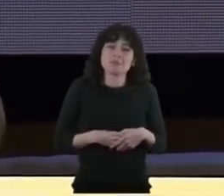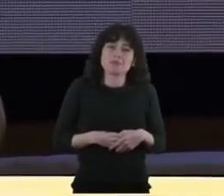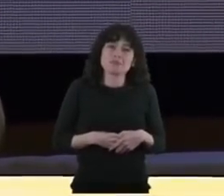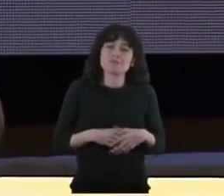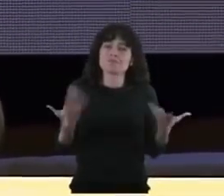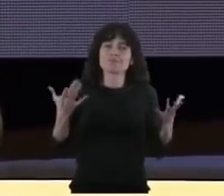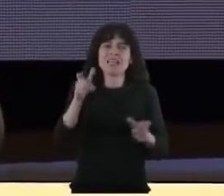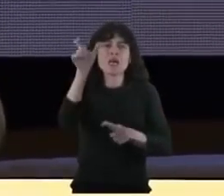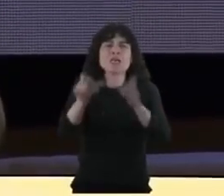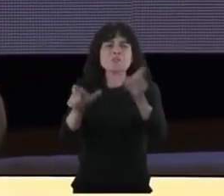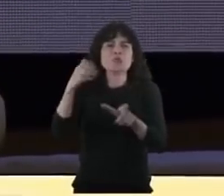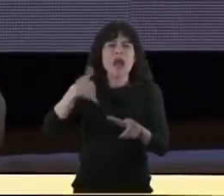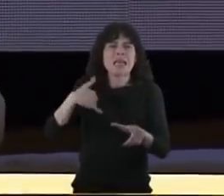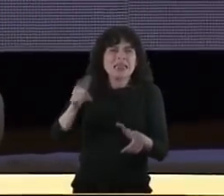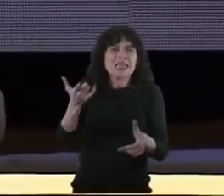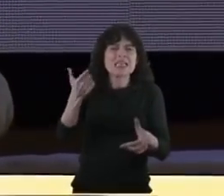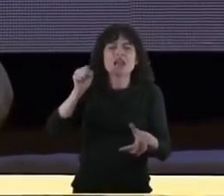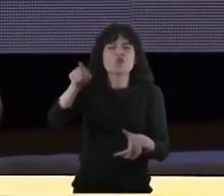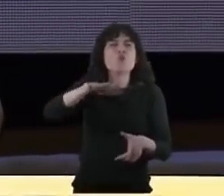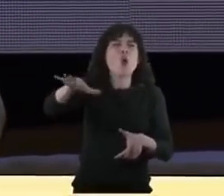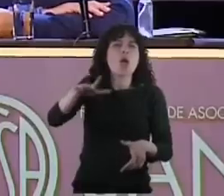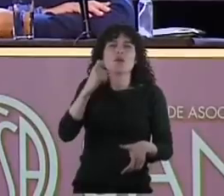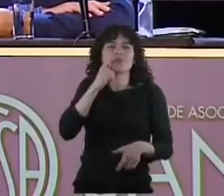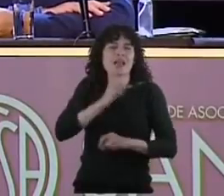la Argentina es un país maravilloso y tiene un pueblo maravilloso.